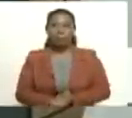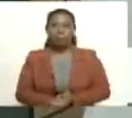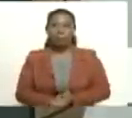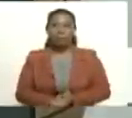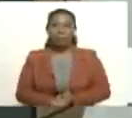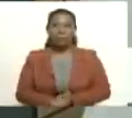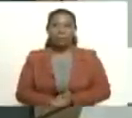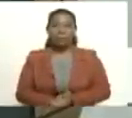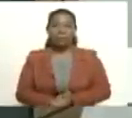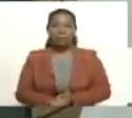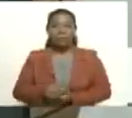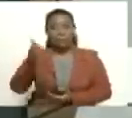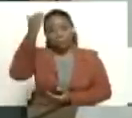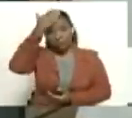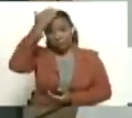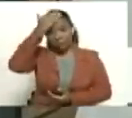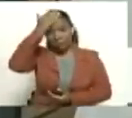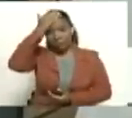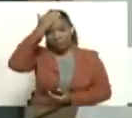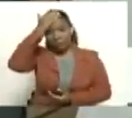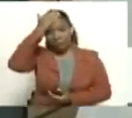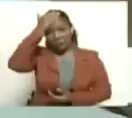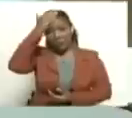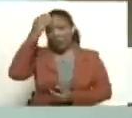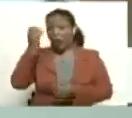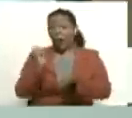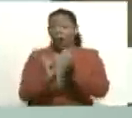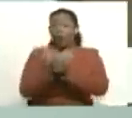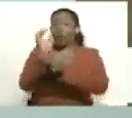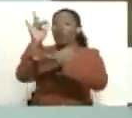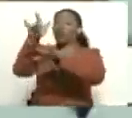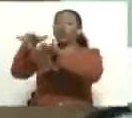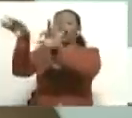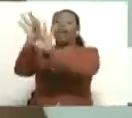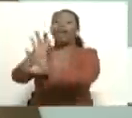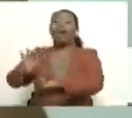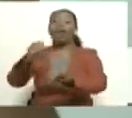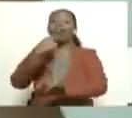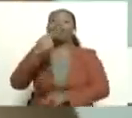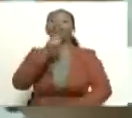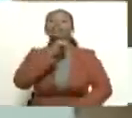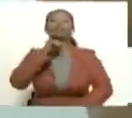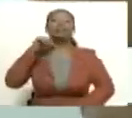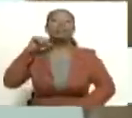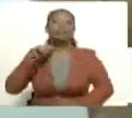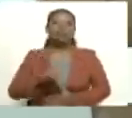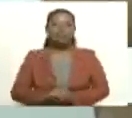A Donald Trump ni con el pétalo de una rosa, dice el diputado Ramos Alup.